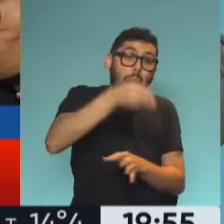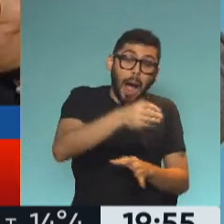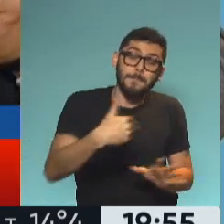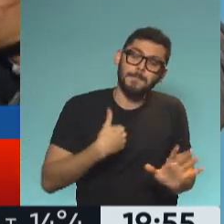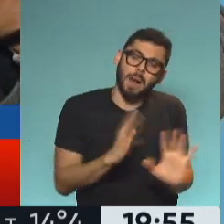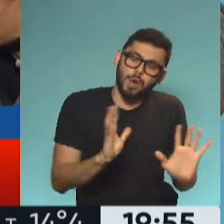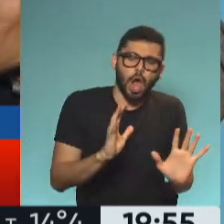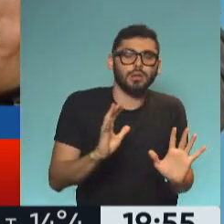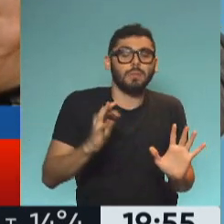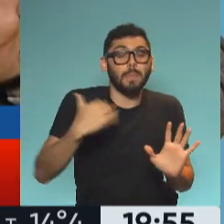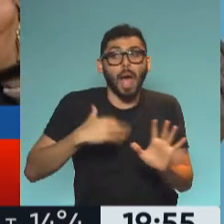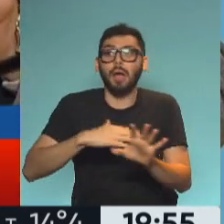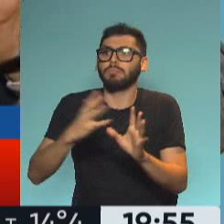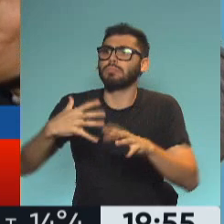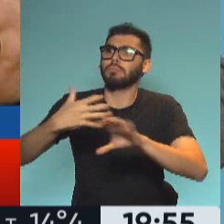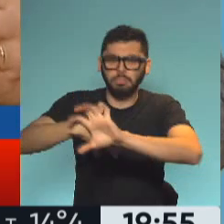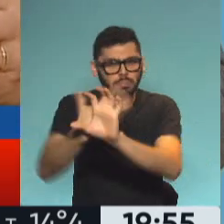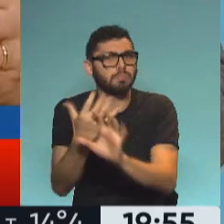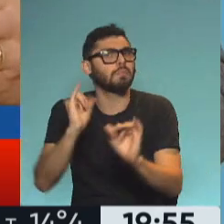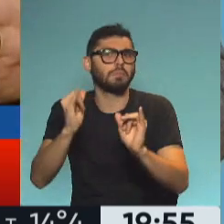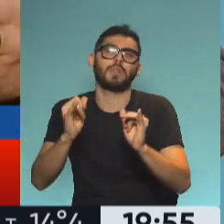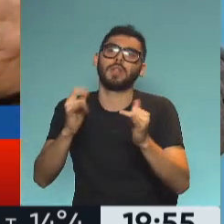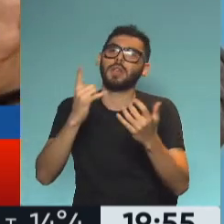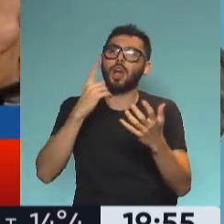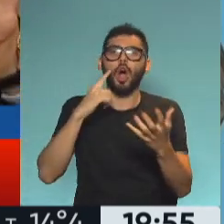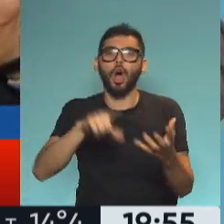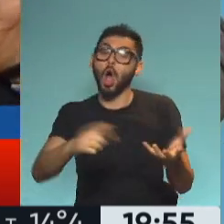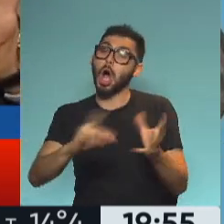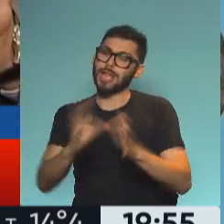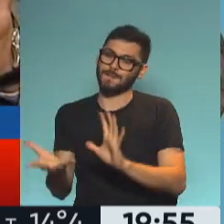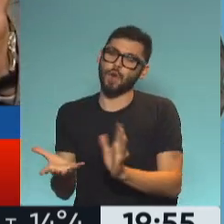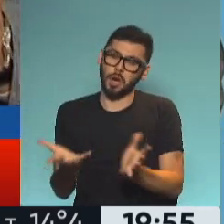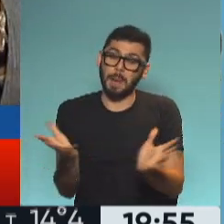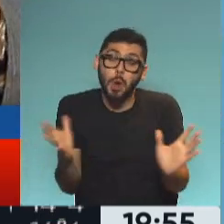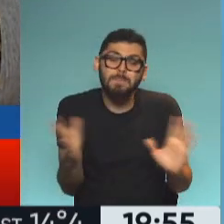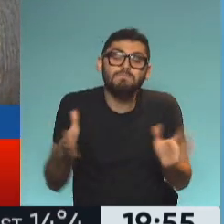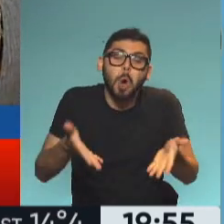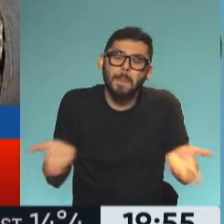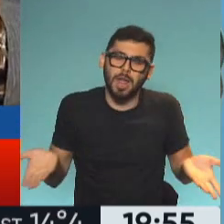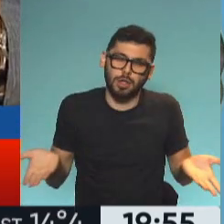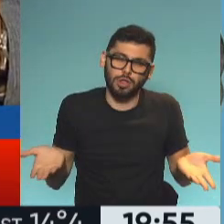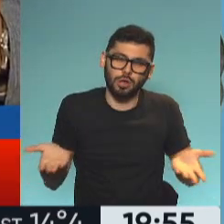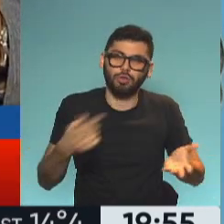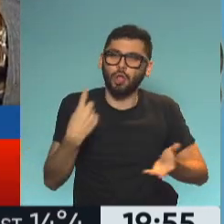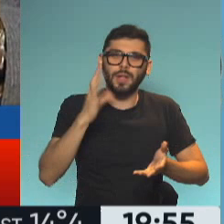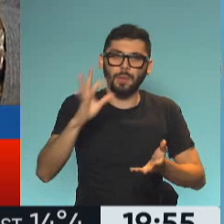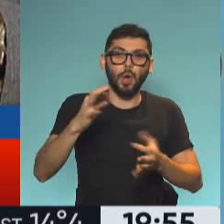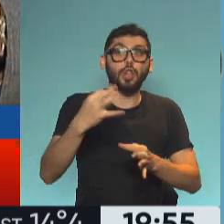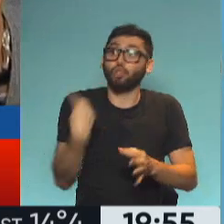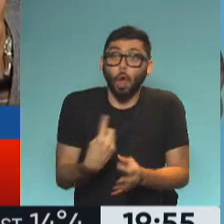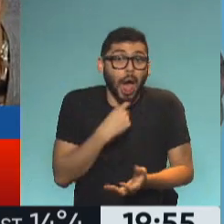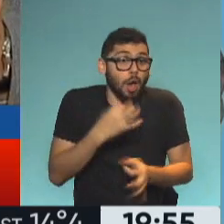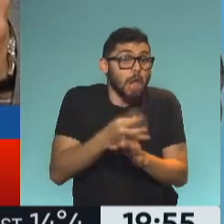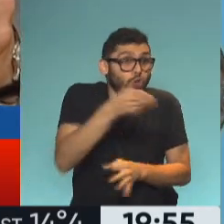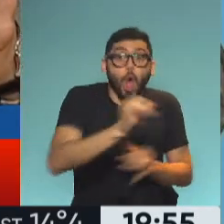sino de acompañar con clases virtuales, con acompañamiento de distintos modos que se está haciendo. Este es el tiempo, es evidente. Todos queremos clases presenciales